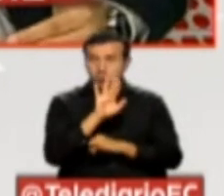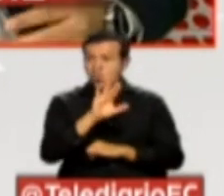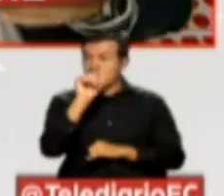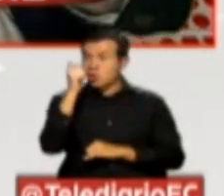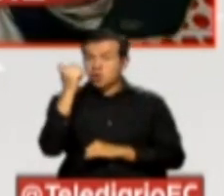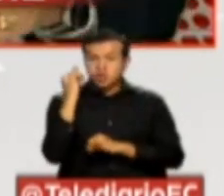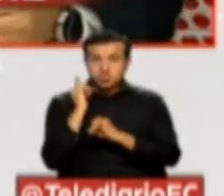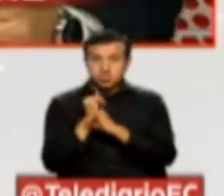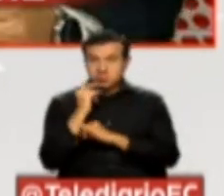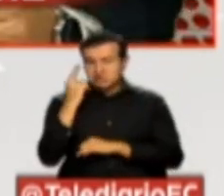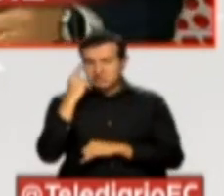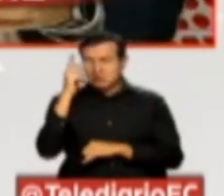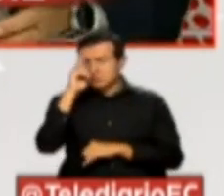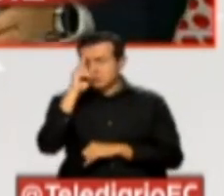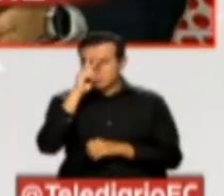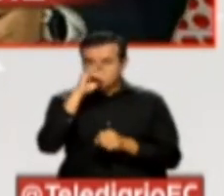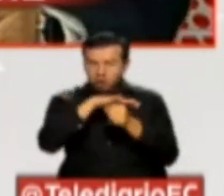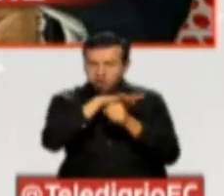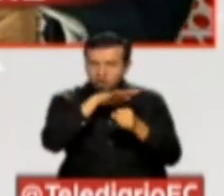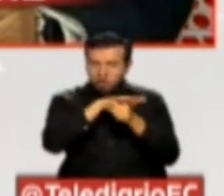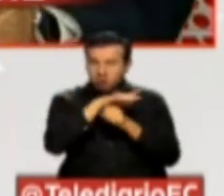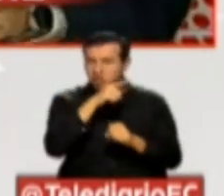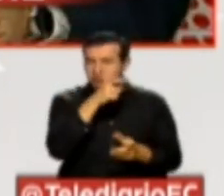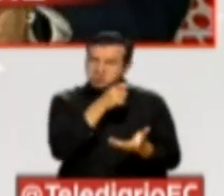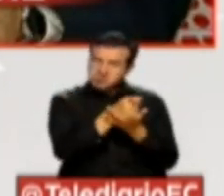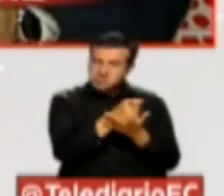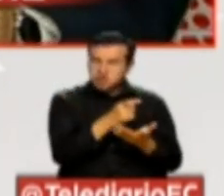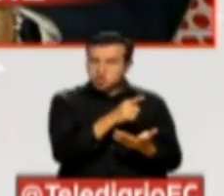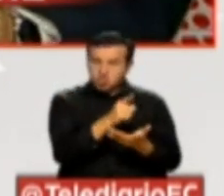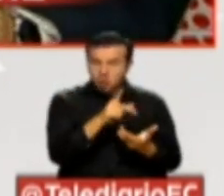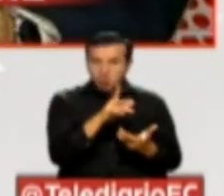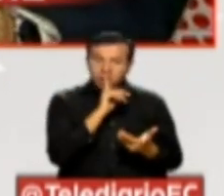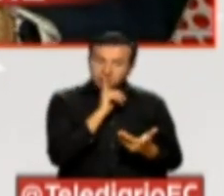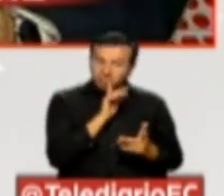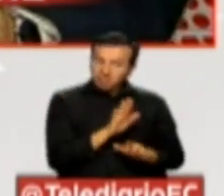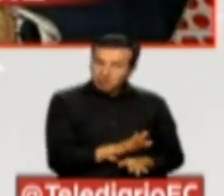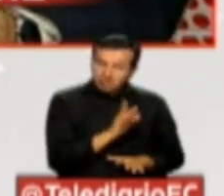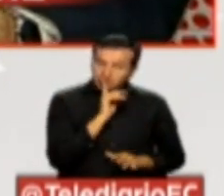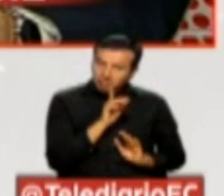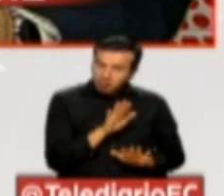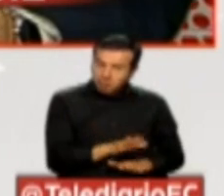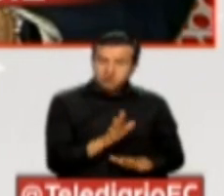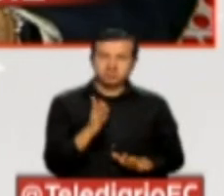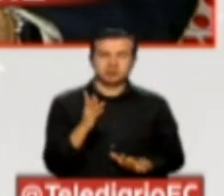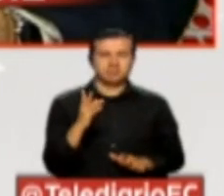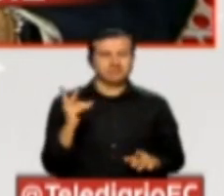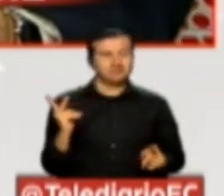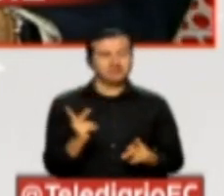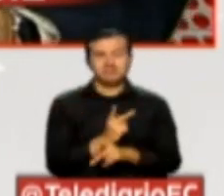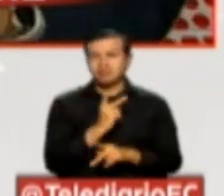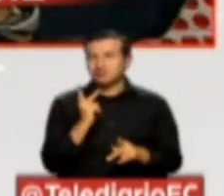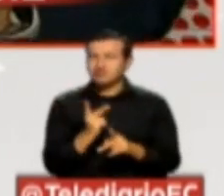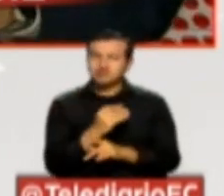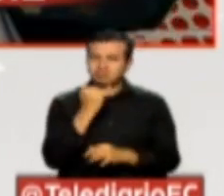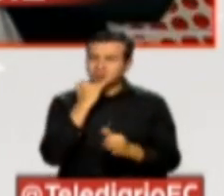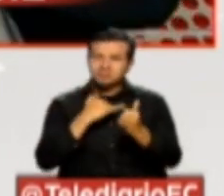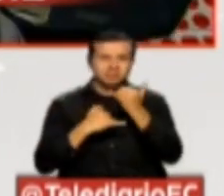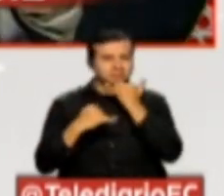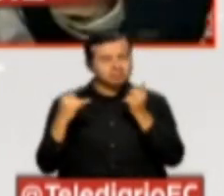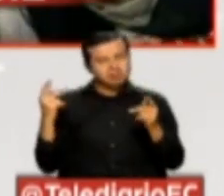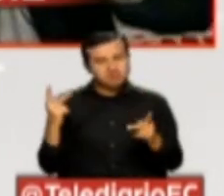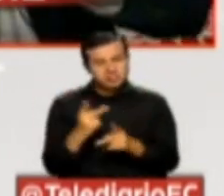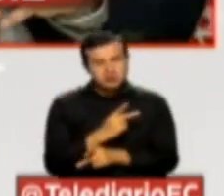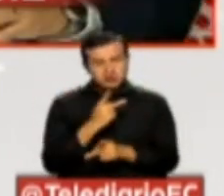institución influya para que la autoridad de turno no haga lo que tiene que hacer es muy grave, que también